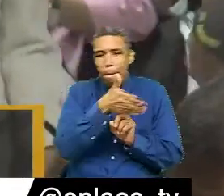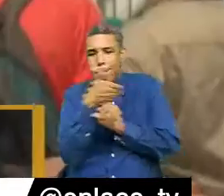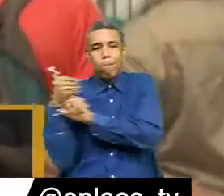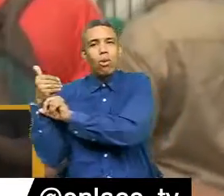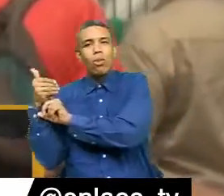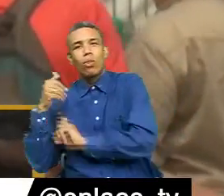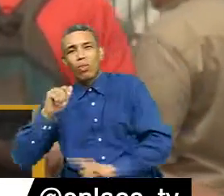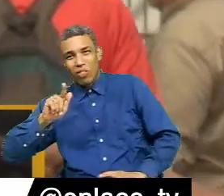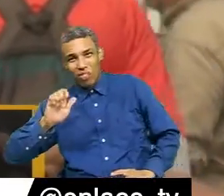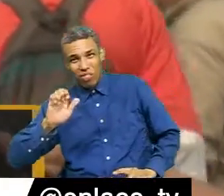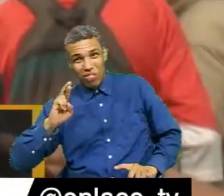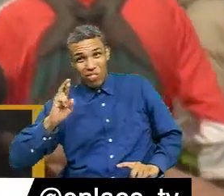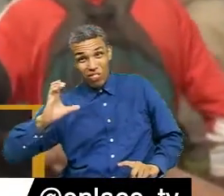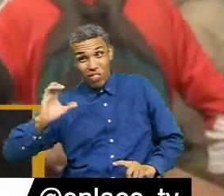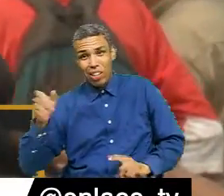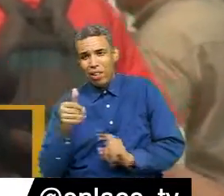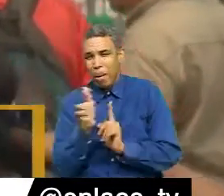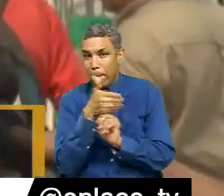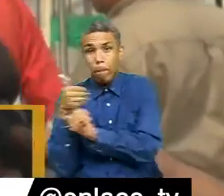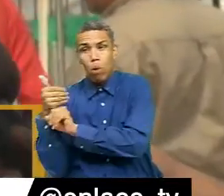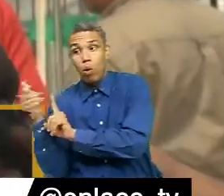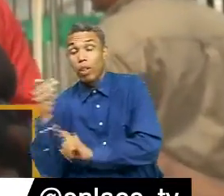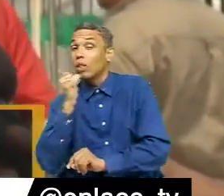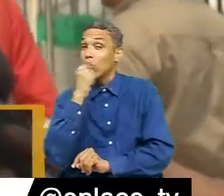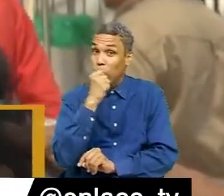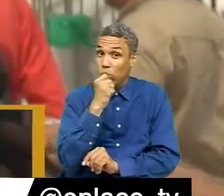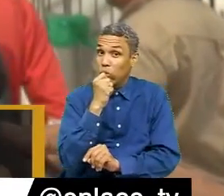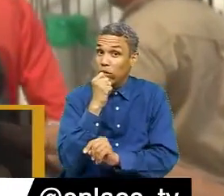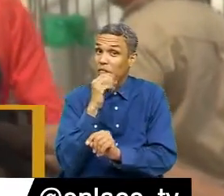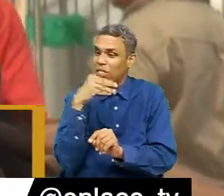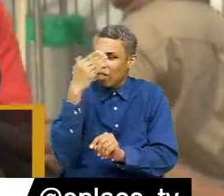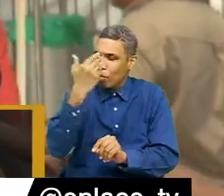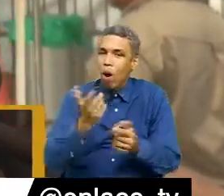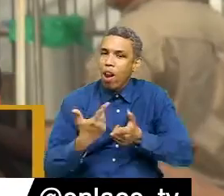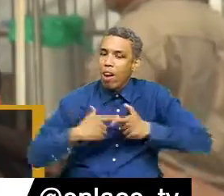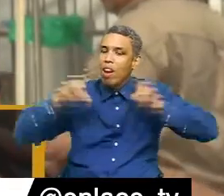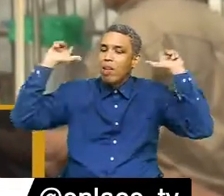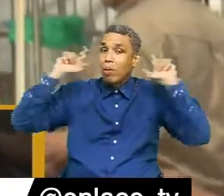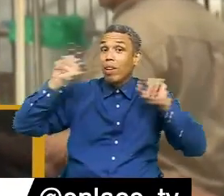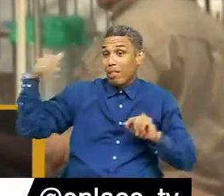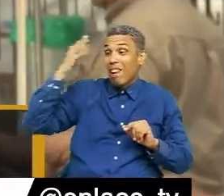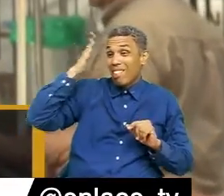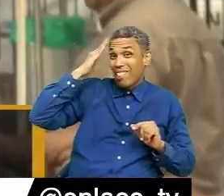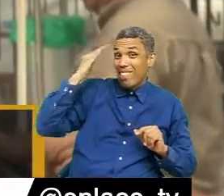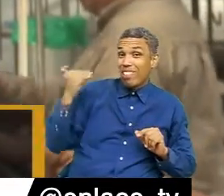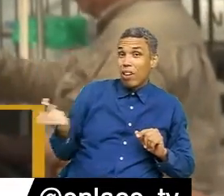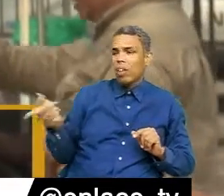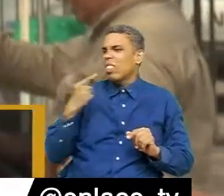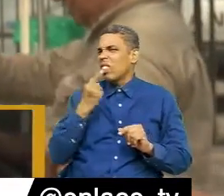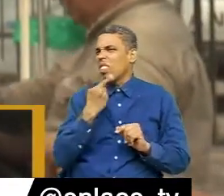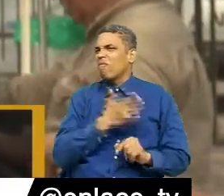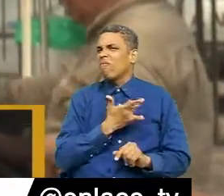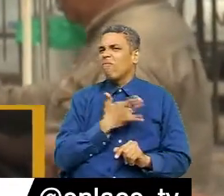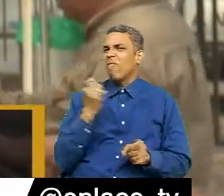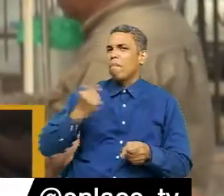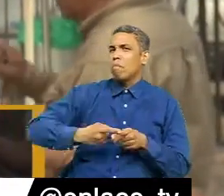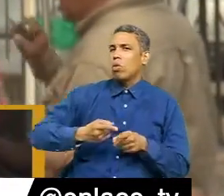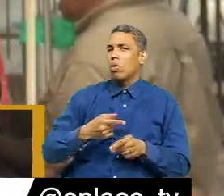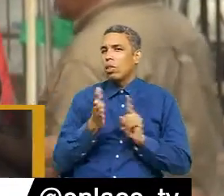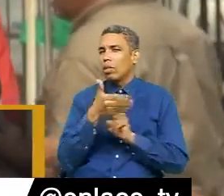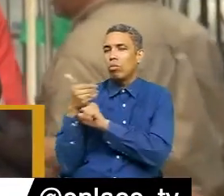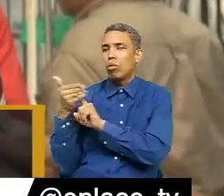país. Bueno, pues es que no hay que desfallecer. Y hay que darle gracias a Dios todos los días de estar vivos, de estar en un país tan lindo, de tener